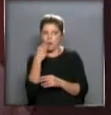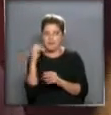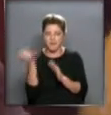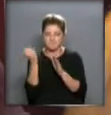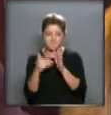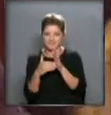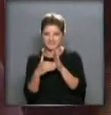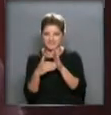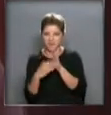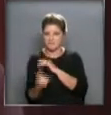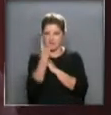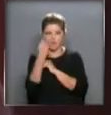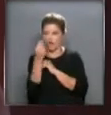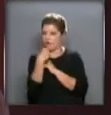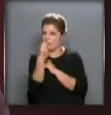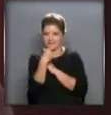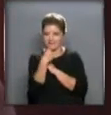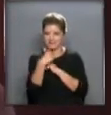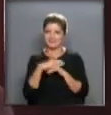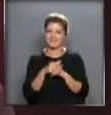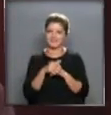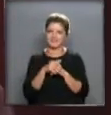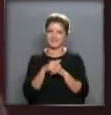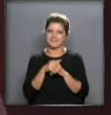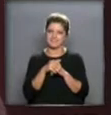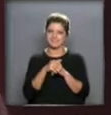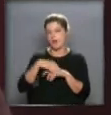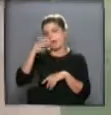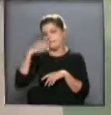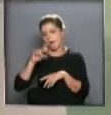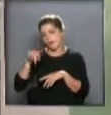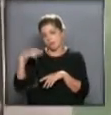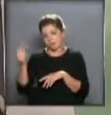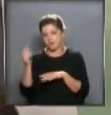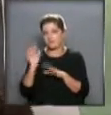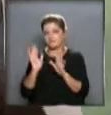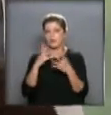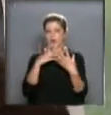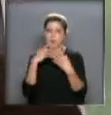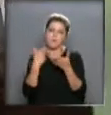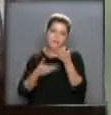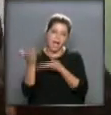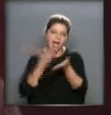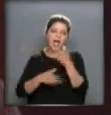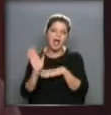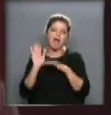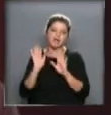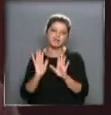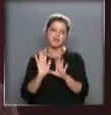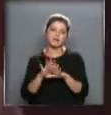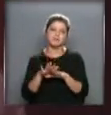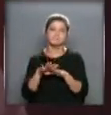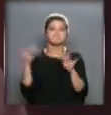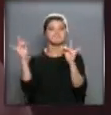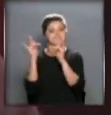lo primero que hago es comer lo que gastan las cosas para el bien de otros para compartir y referente a